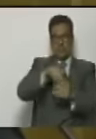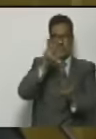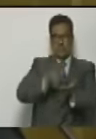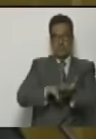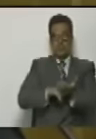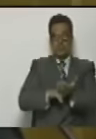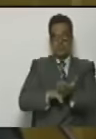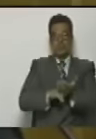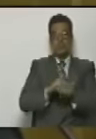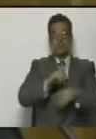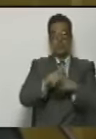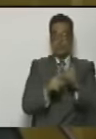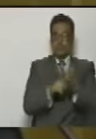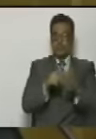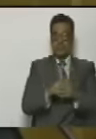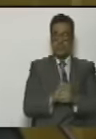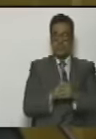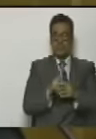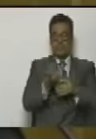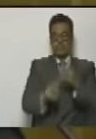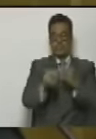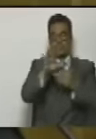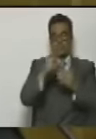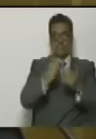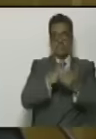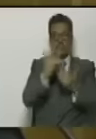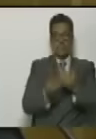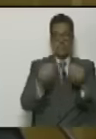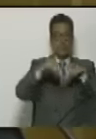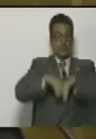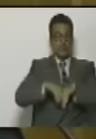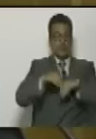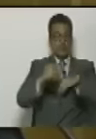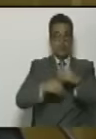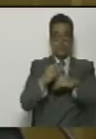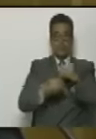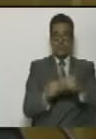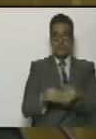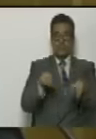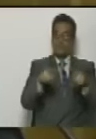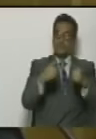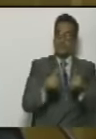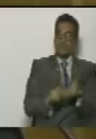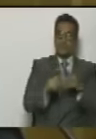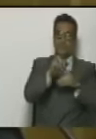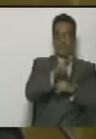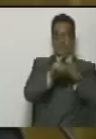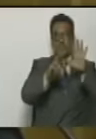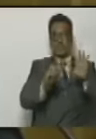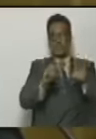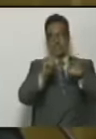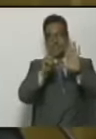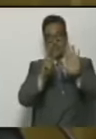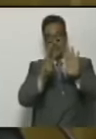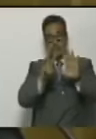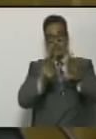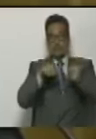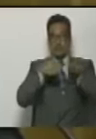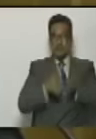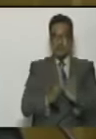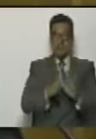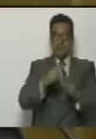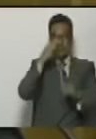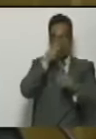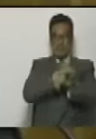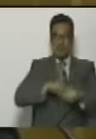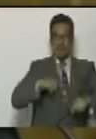resultó aprobado por unanimidad. Quinto, proyecto de acuerdo en ocasión de conmemorarse los 207 aniversarios del natalicio del general